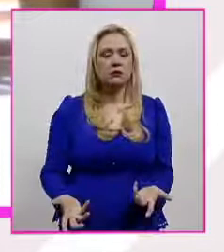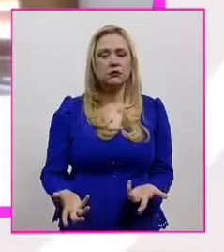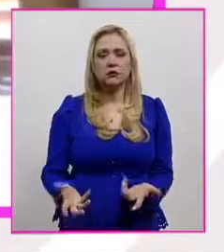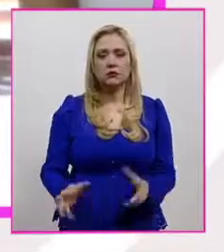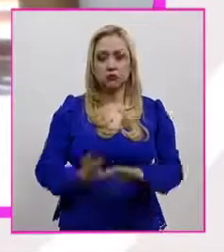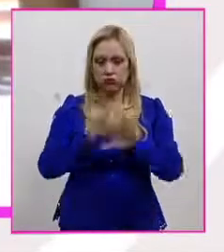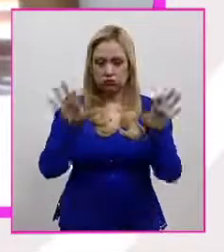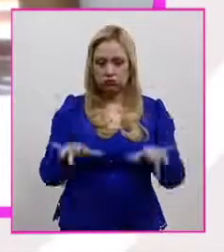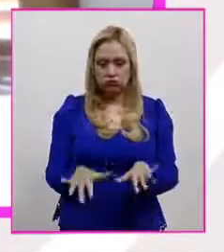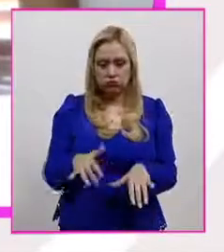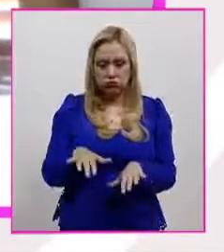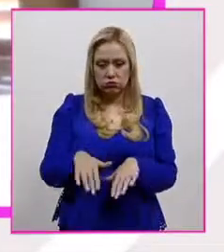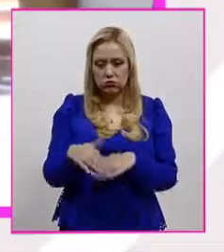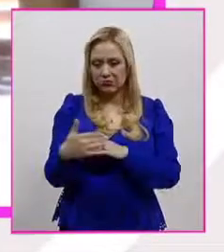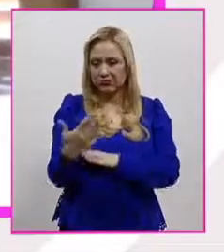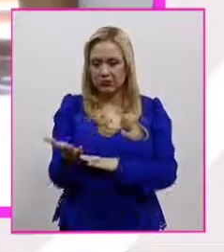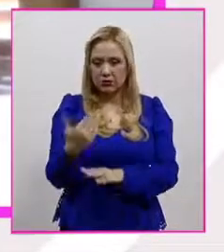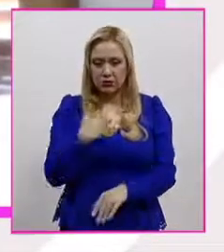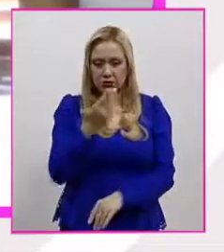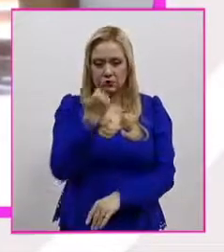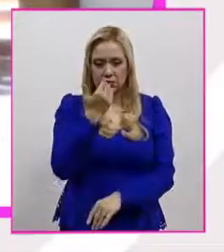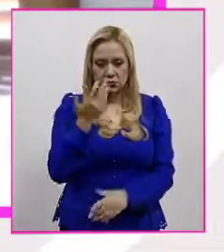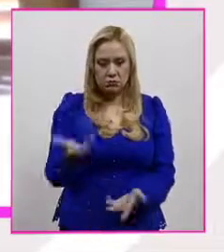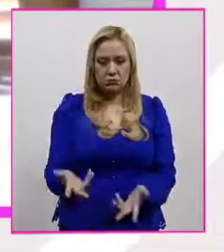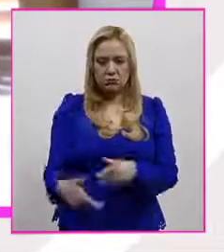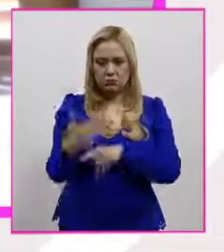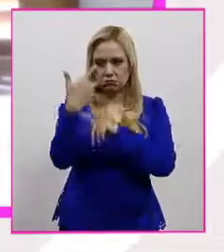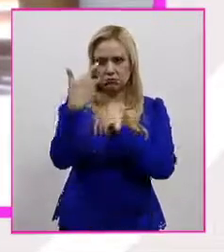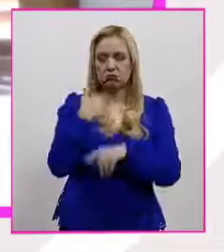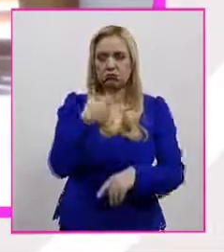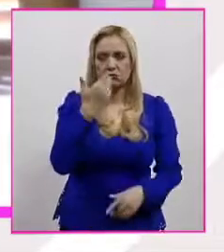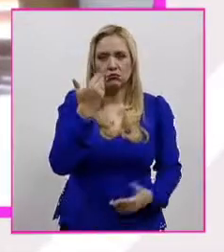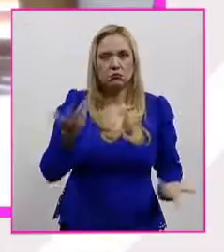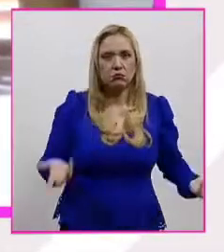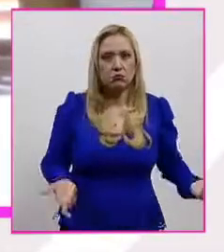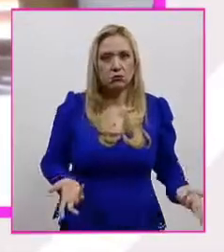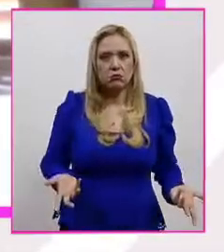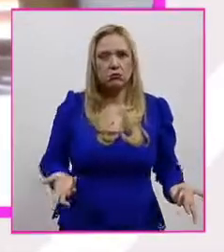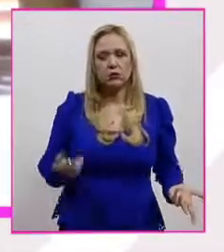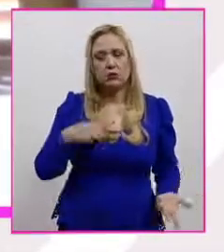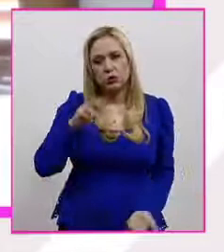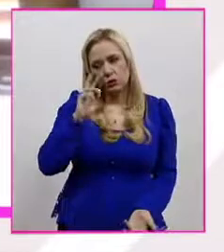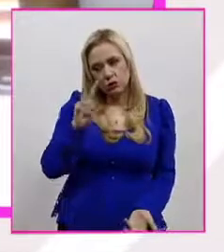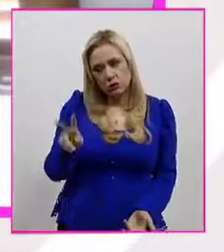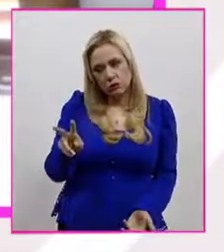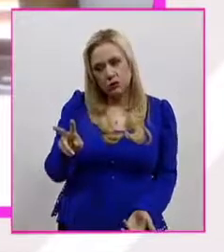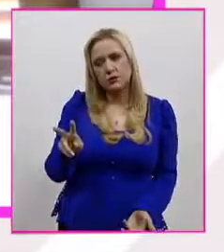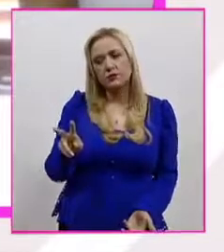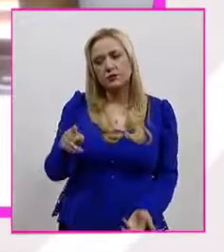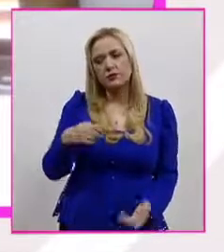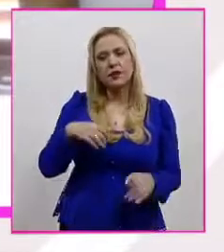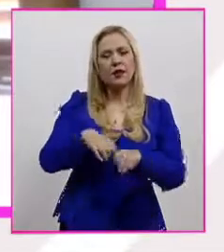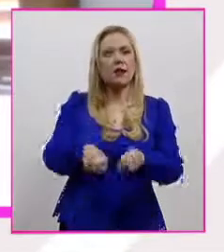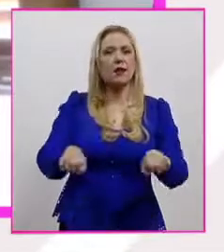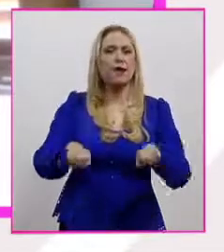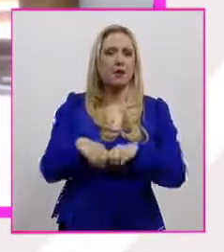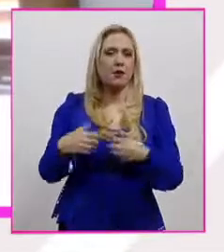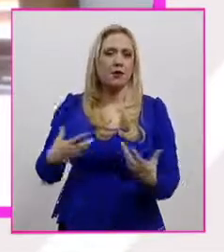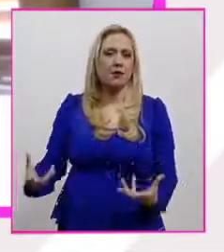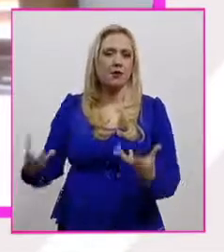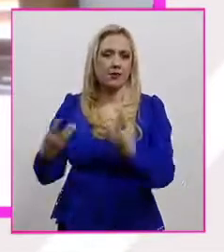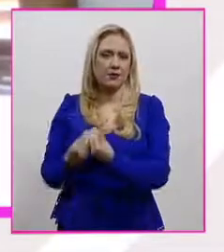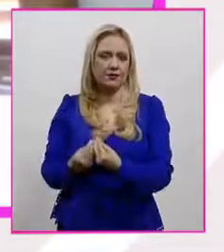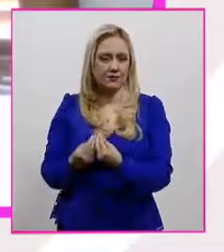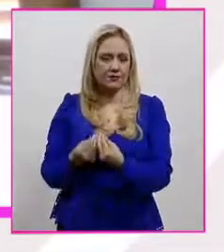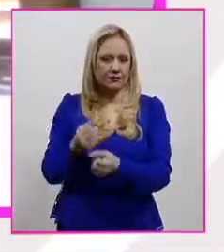desigualado. Hay a mí una investigación que me parece fascinante, un poco porque fui parte del equipo de asistentes que